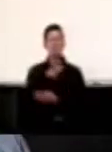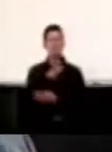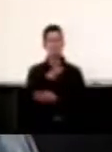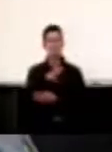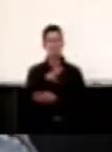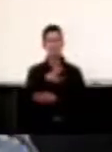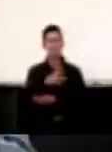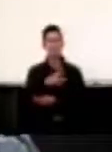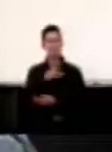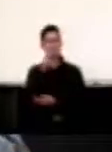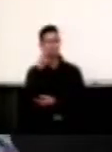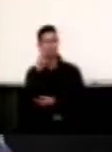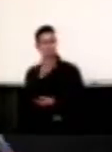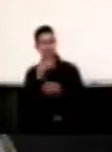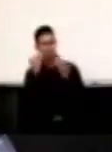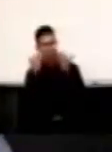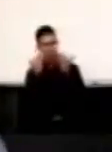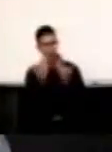hubo un